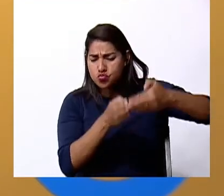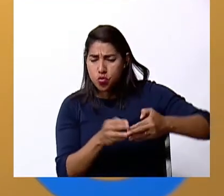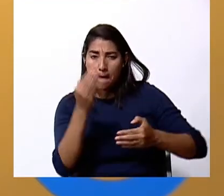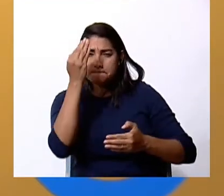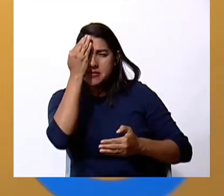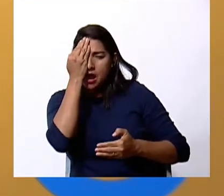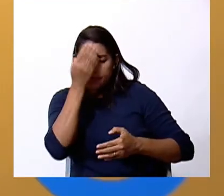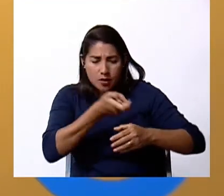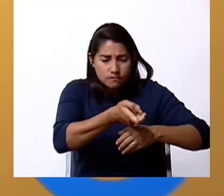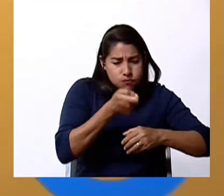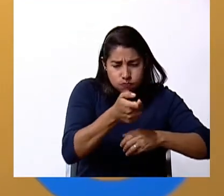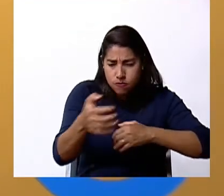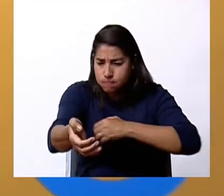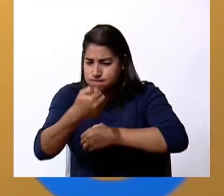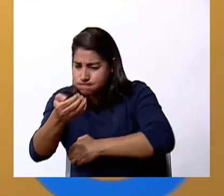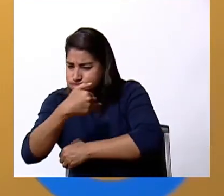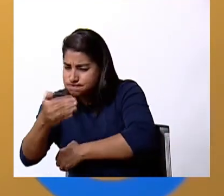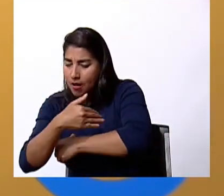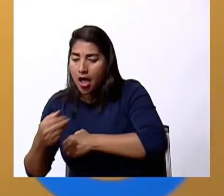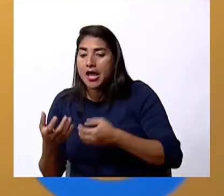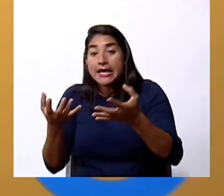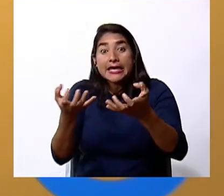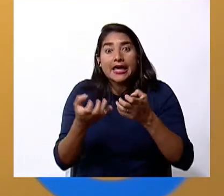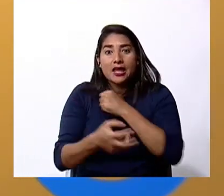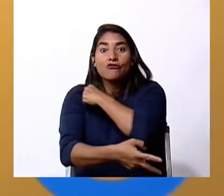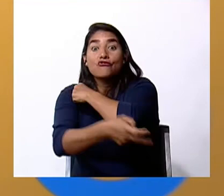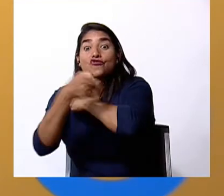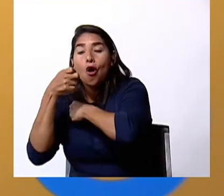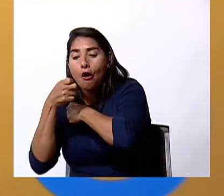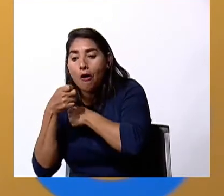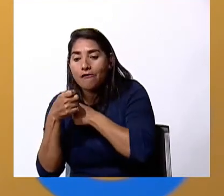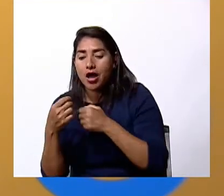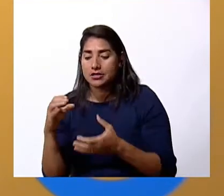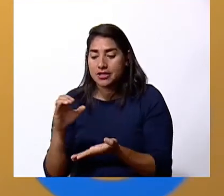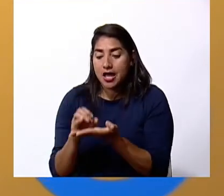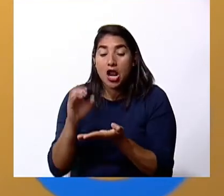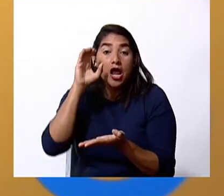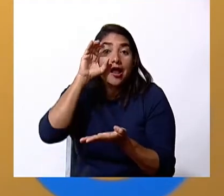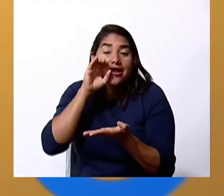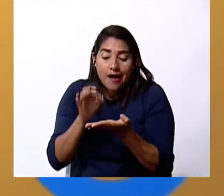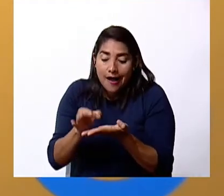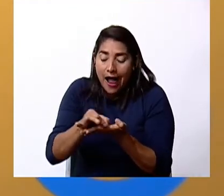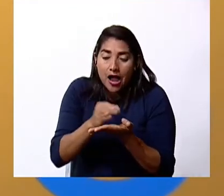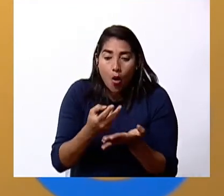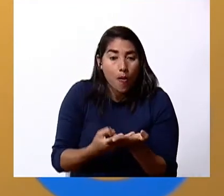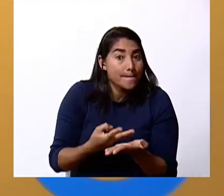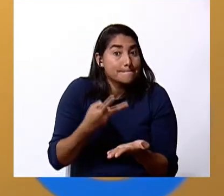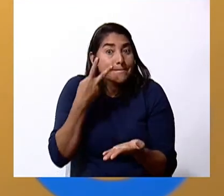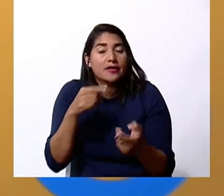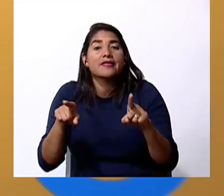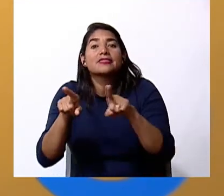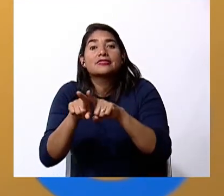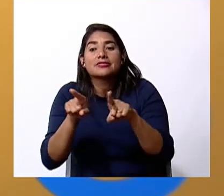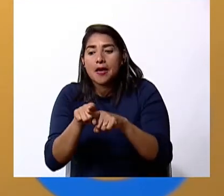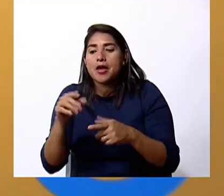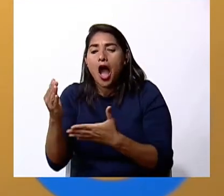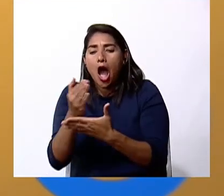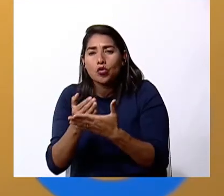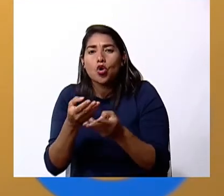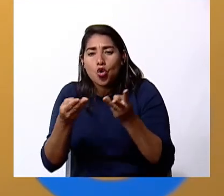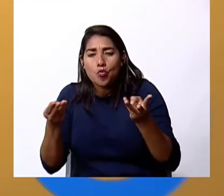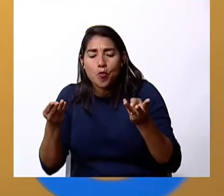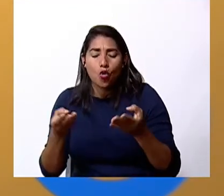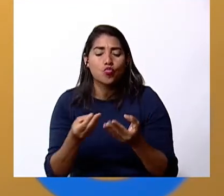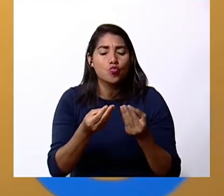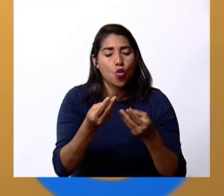a asaltar aquí porque querían robarse tanto el cacao, que en ese momento era muy valioso, como también algunos otros